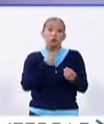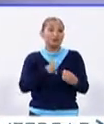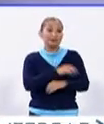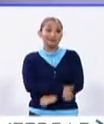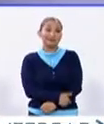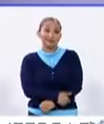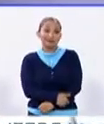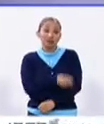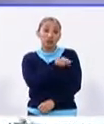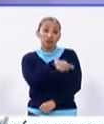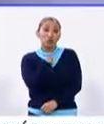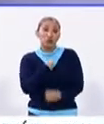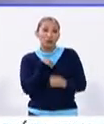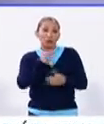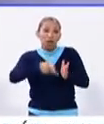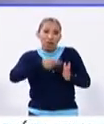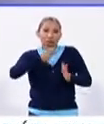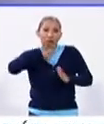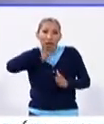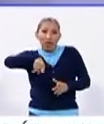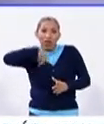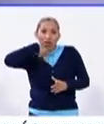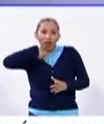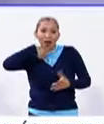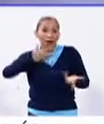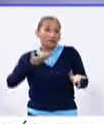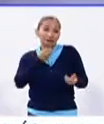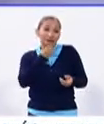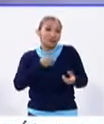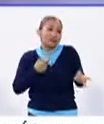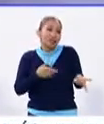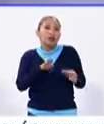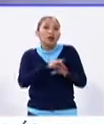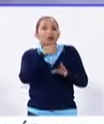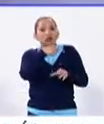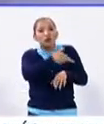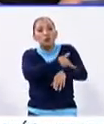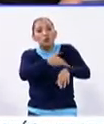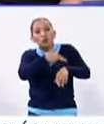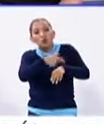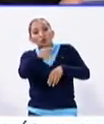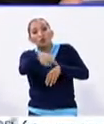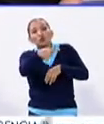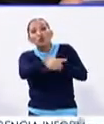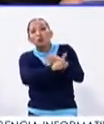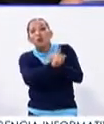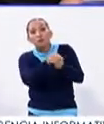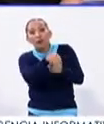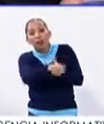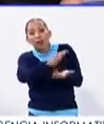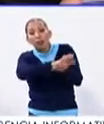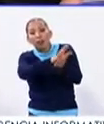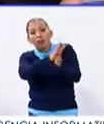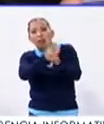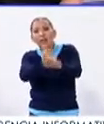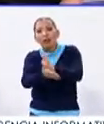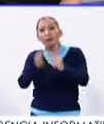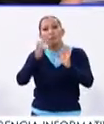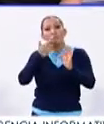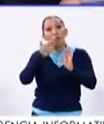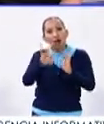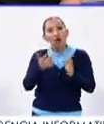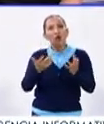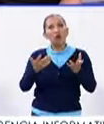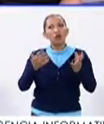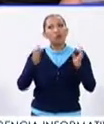partir de la calidad de frustración que tengan y obviamente de cómo se va resolviendo la frustración. Se va a crear un ente con